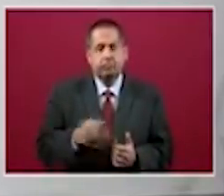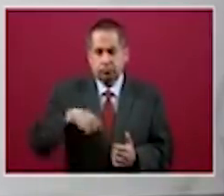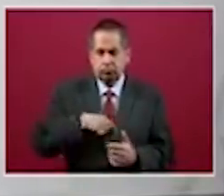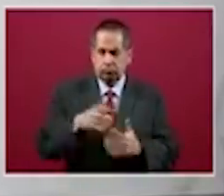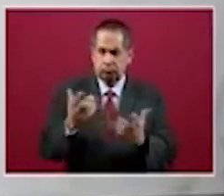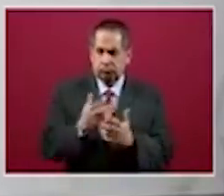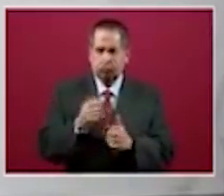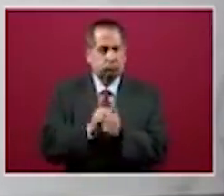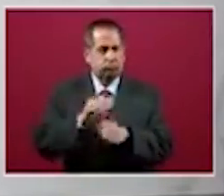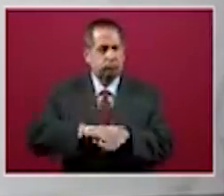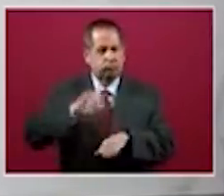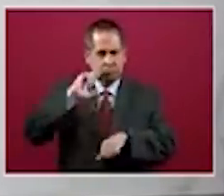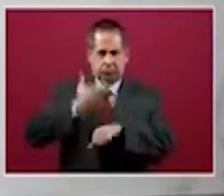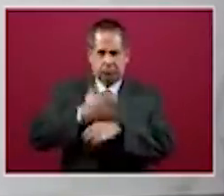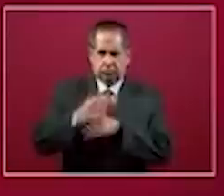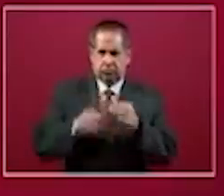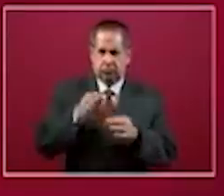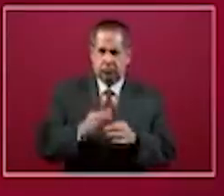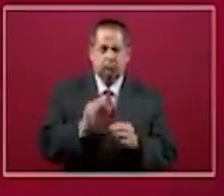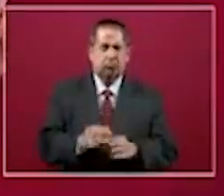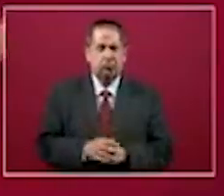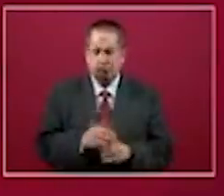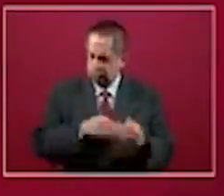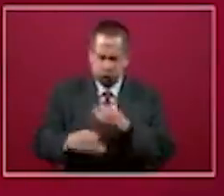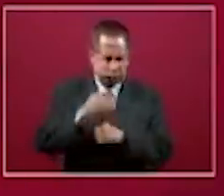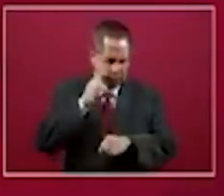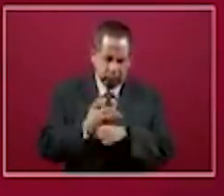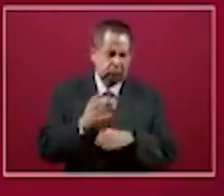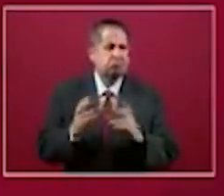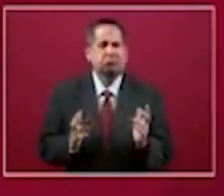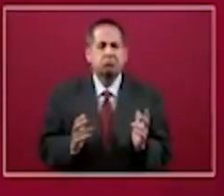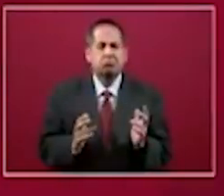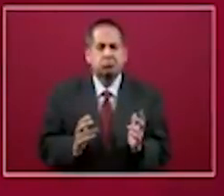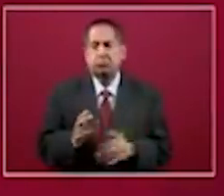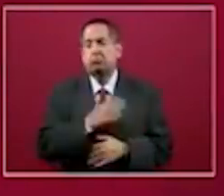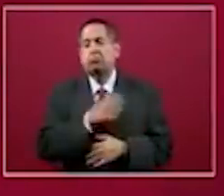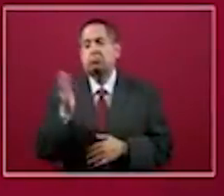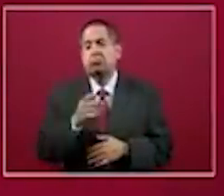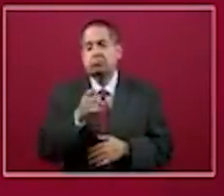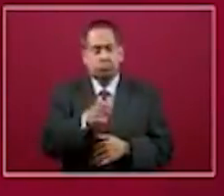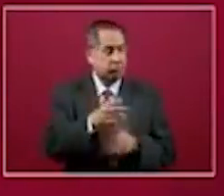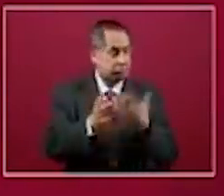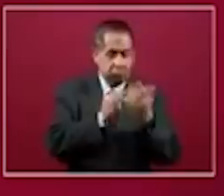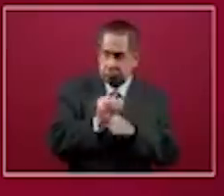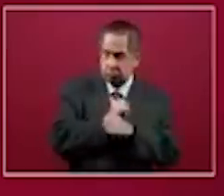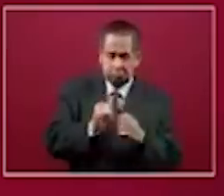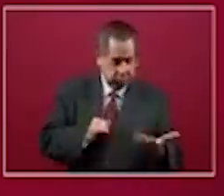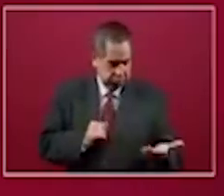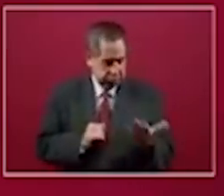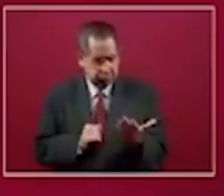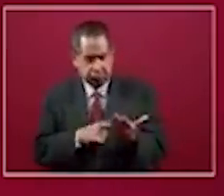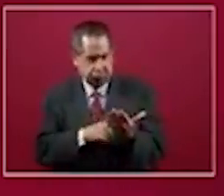actuamos con mayor responsabilidad, todo mundo. Y qué bueno que salió el estudio, ¿sí?,